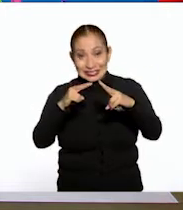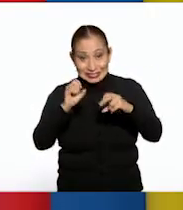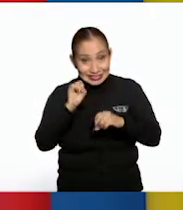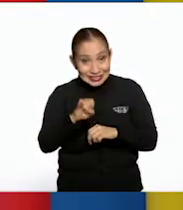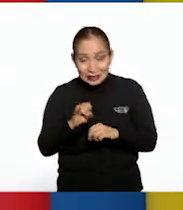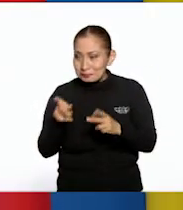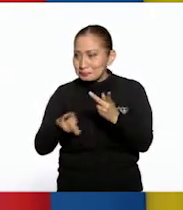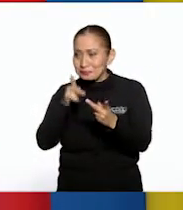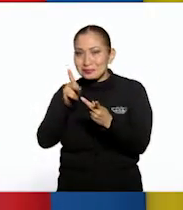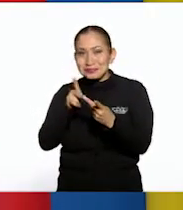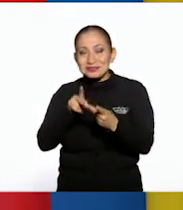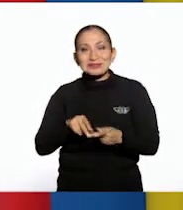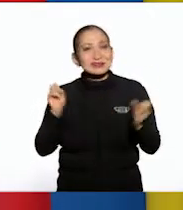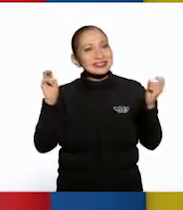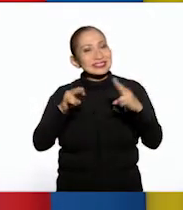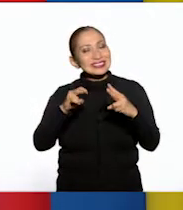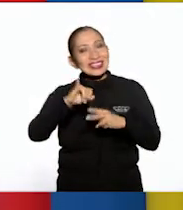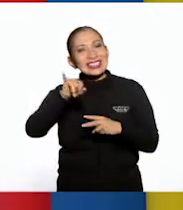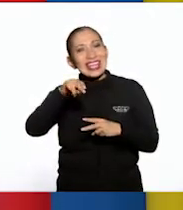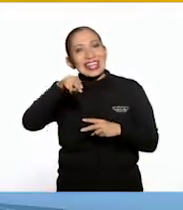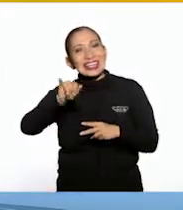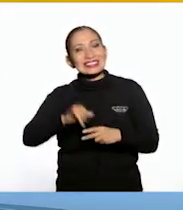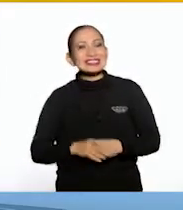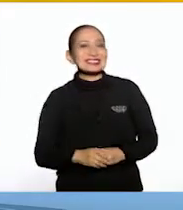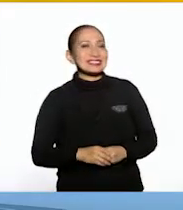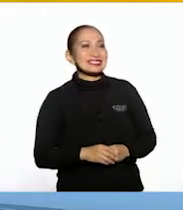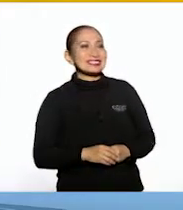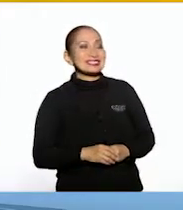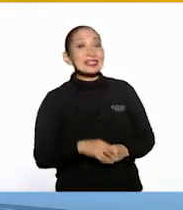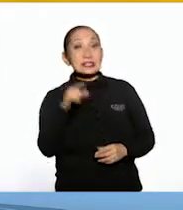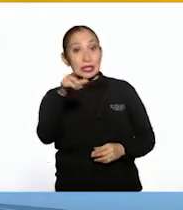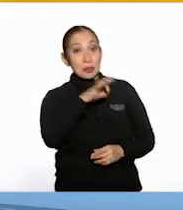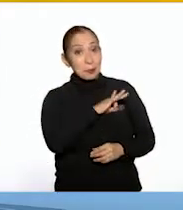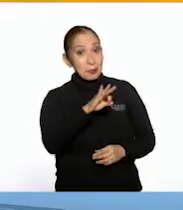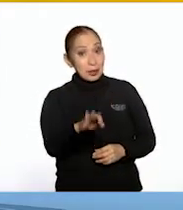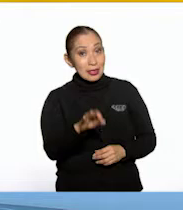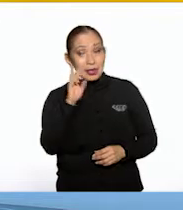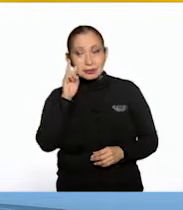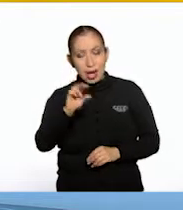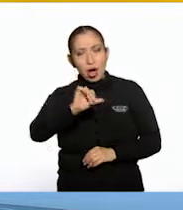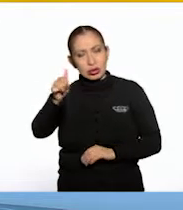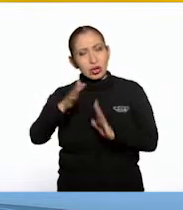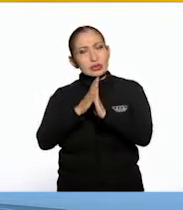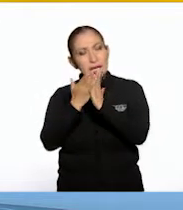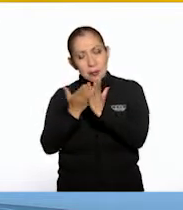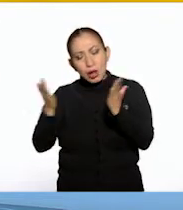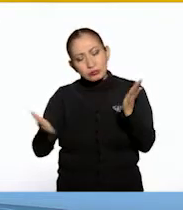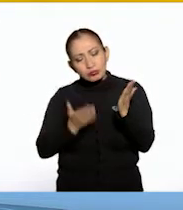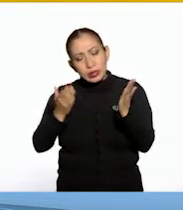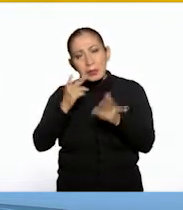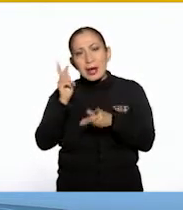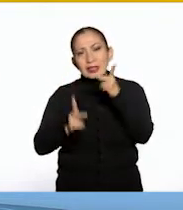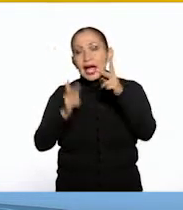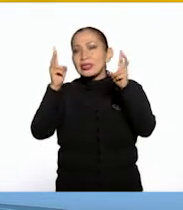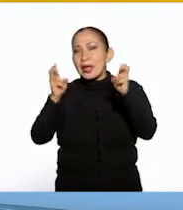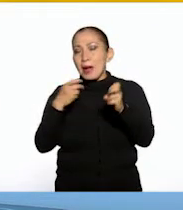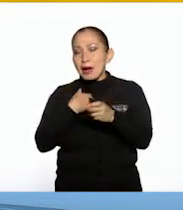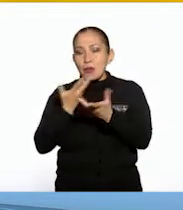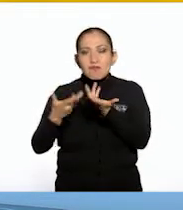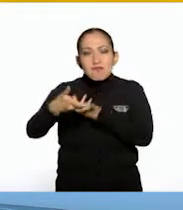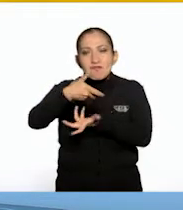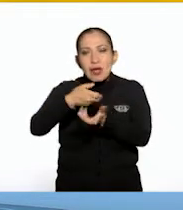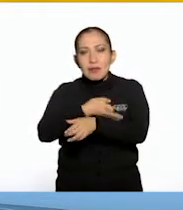parece? Perfecto. Hasta luego, Jenny. Si te es posible, consulta otros libros y comenta el tema de hoy con tu